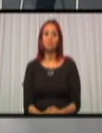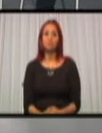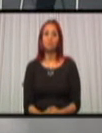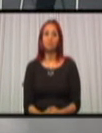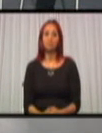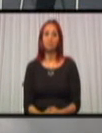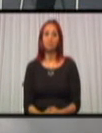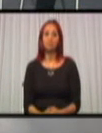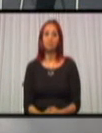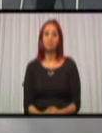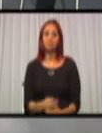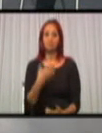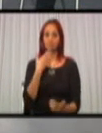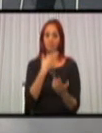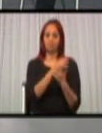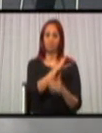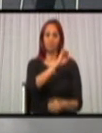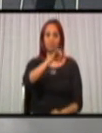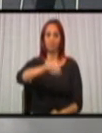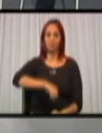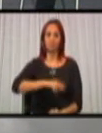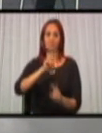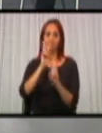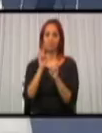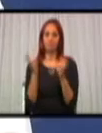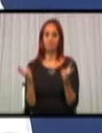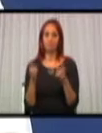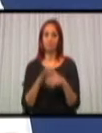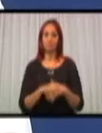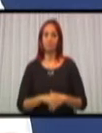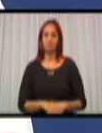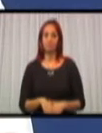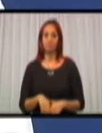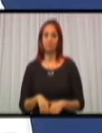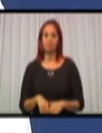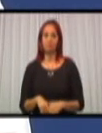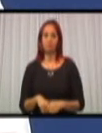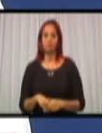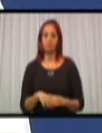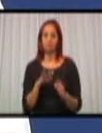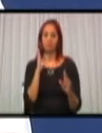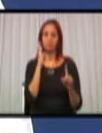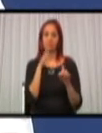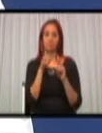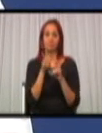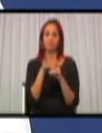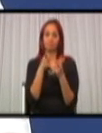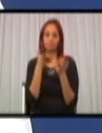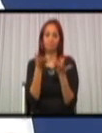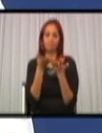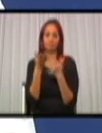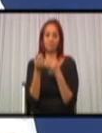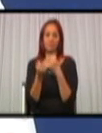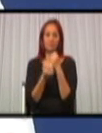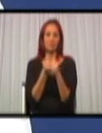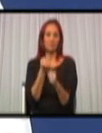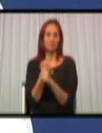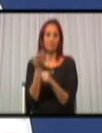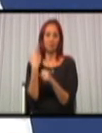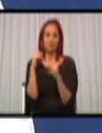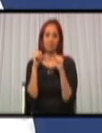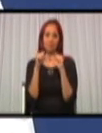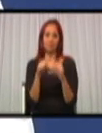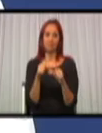Sí, bueno, mire, el tema puntual que ha afectado a Zamateo hace muchos años, seguimos